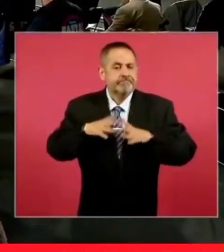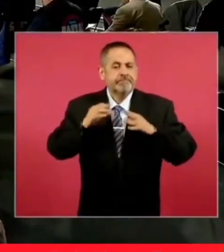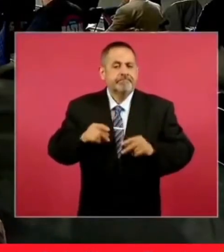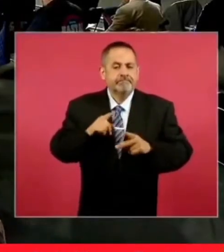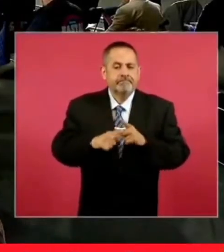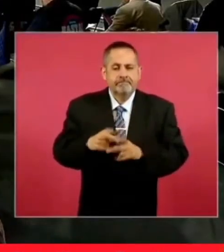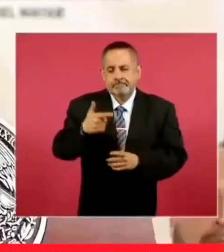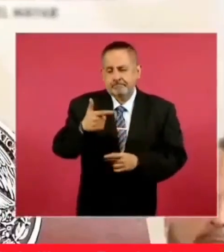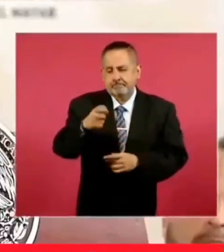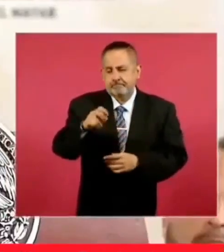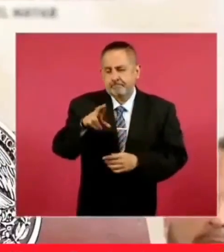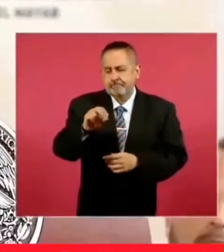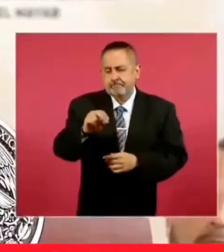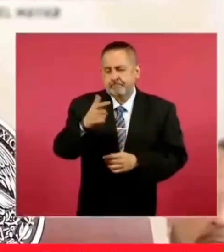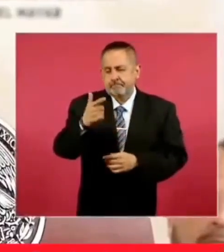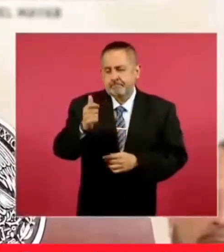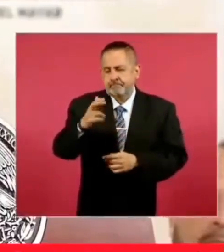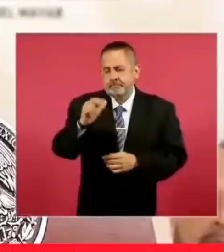Genaro García Luna.